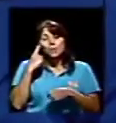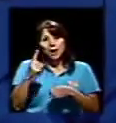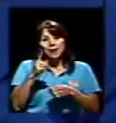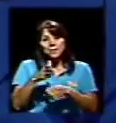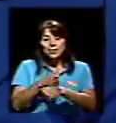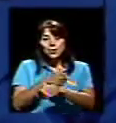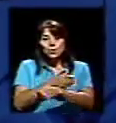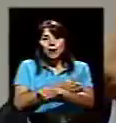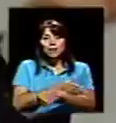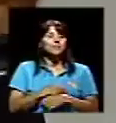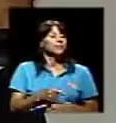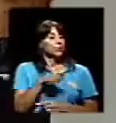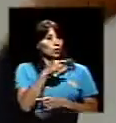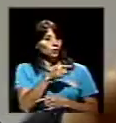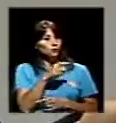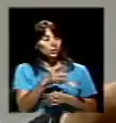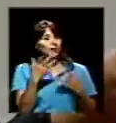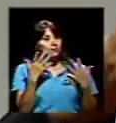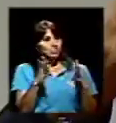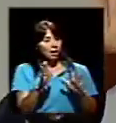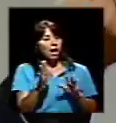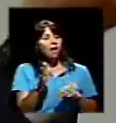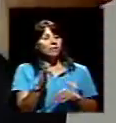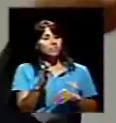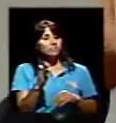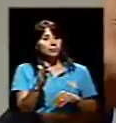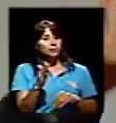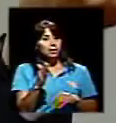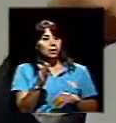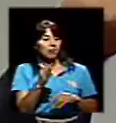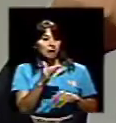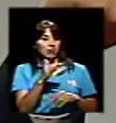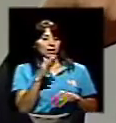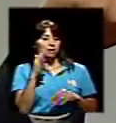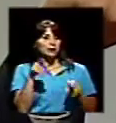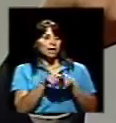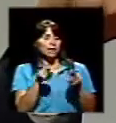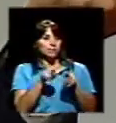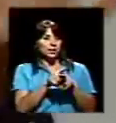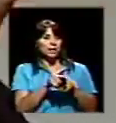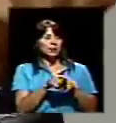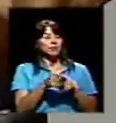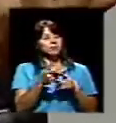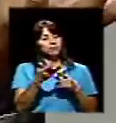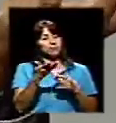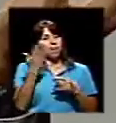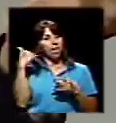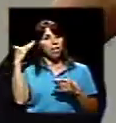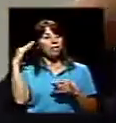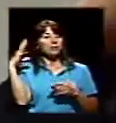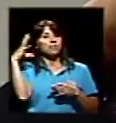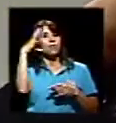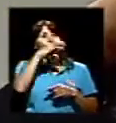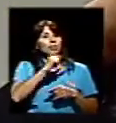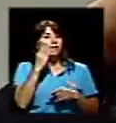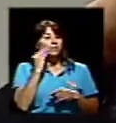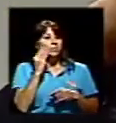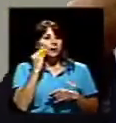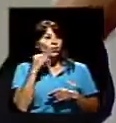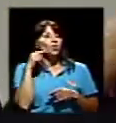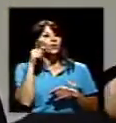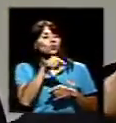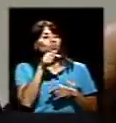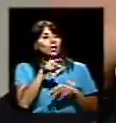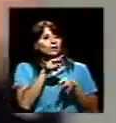la gestión. Y usted mismo lo conoce porque usted estuvo en la intervención del Hospital San Juan de Dios, que es el más antiguo